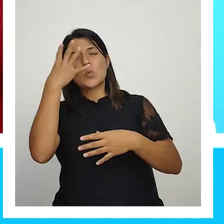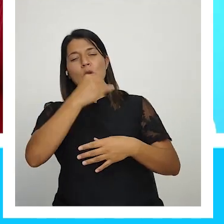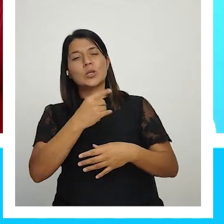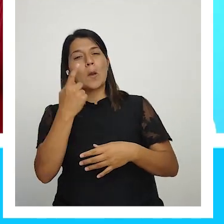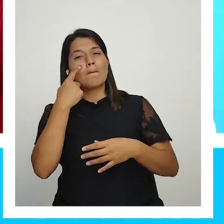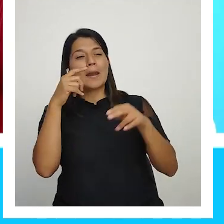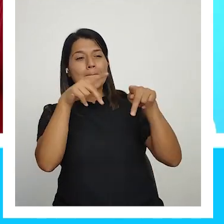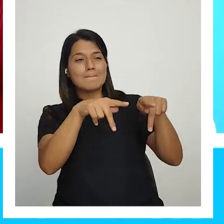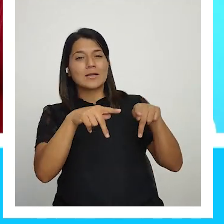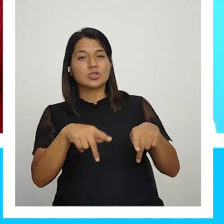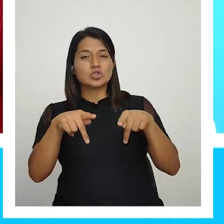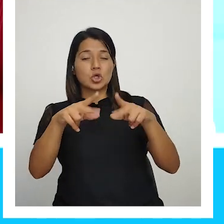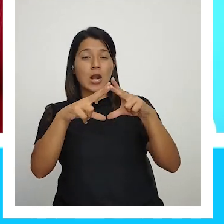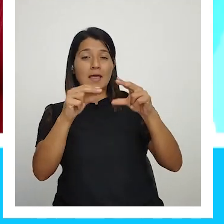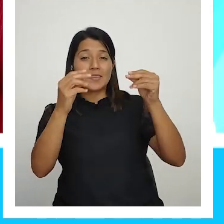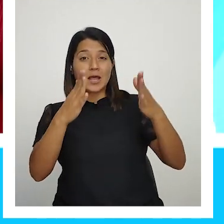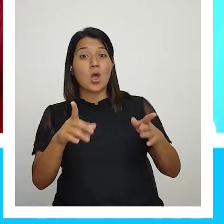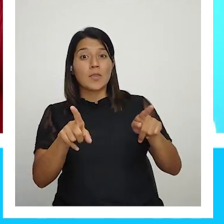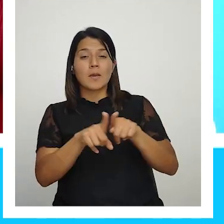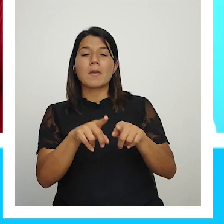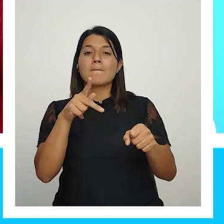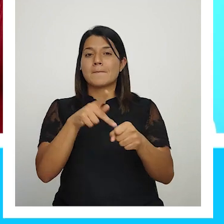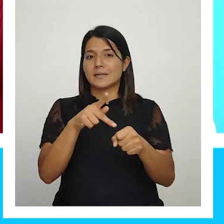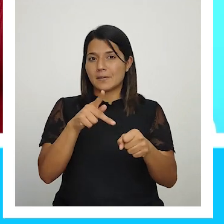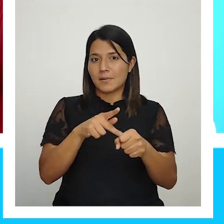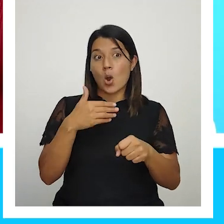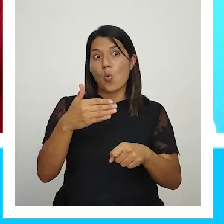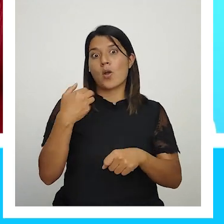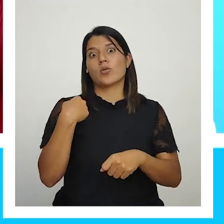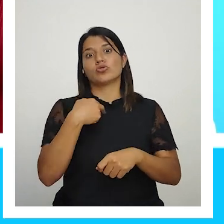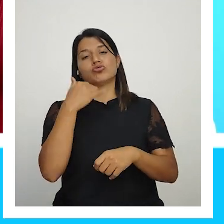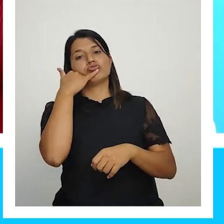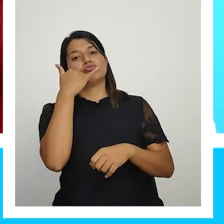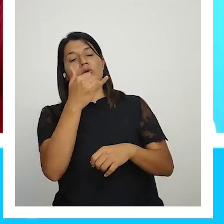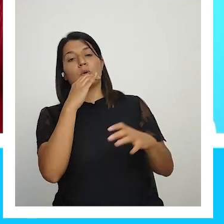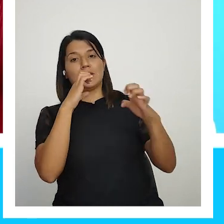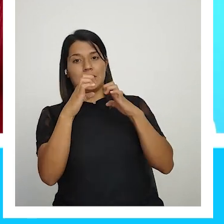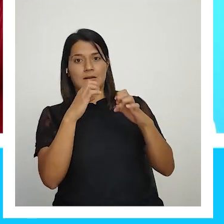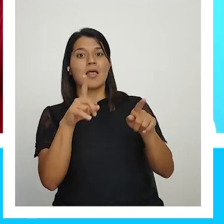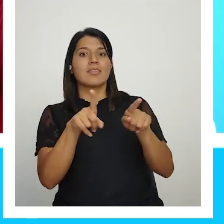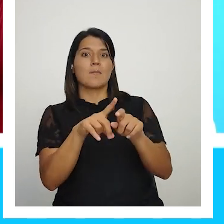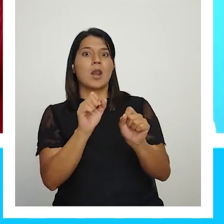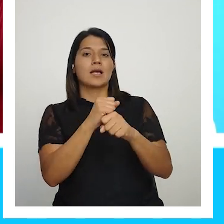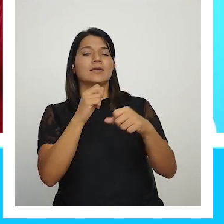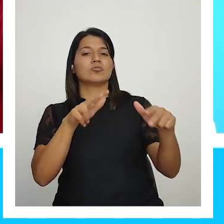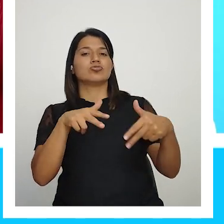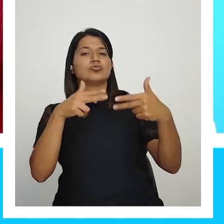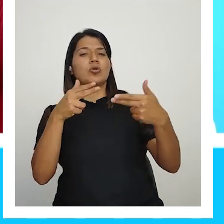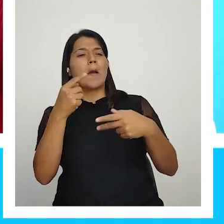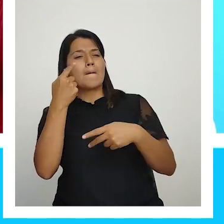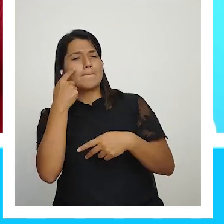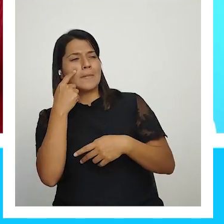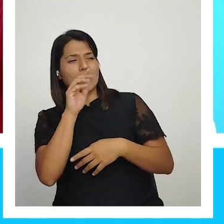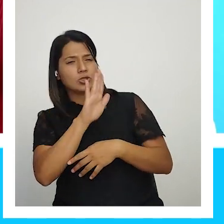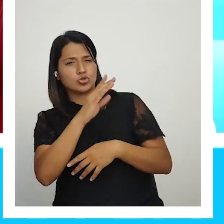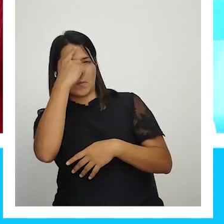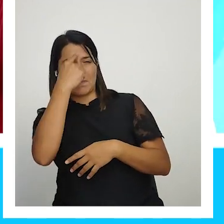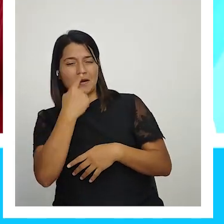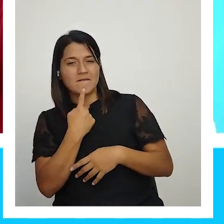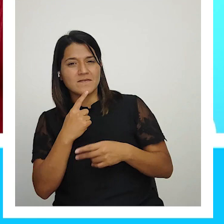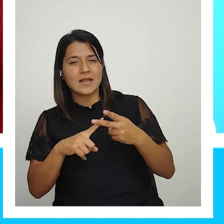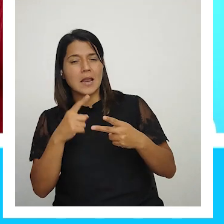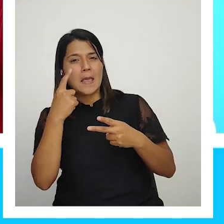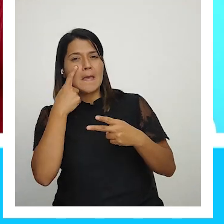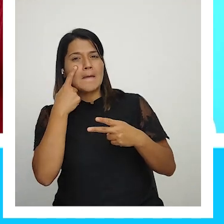personas también, o sea, nicaragüenses que están aplicando. Cuando los llamamos a entrevista, que las hacemos también de forma virtual, ver cuáles son los perfiles que